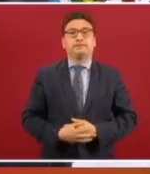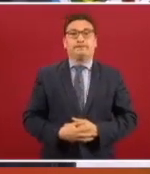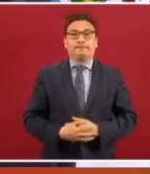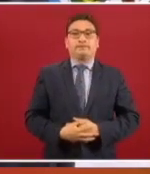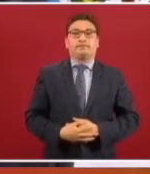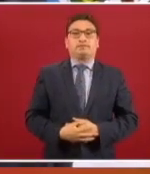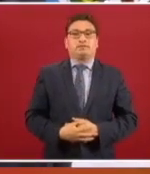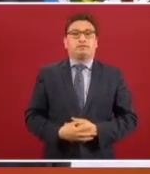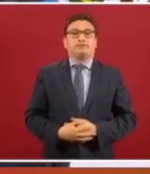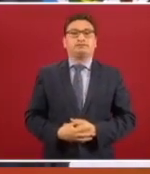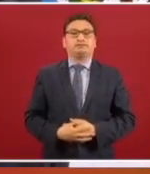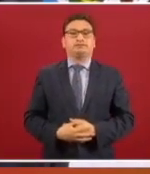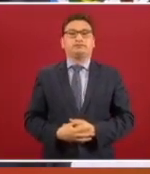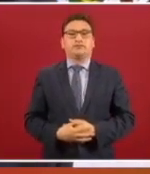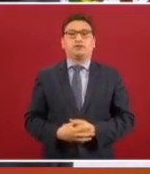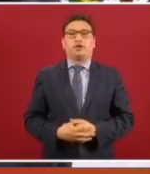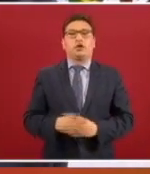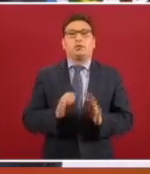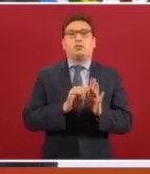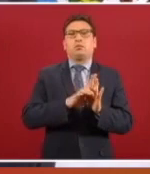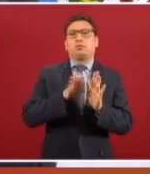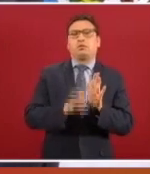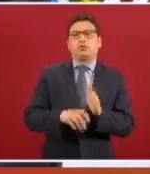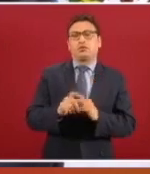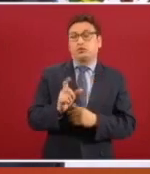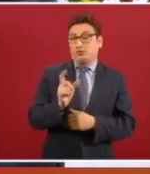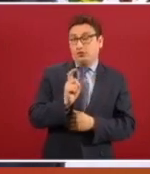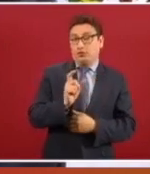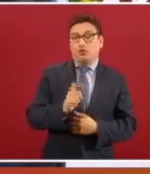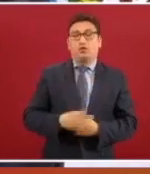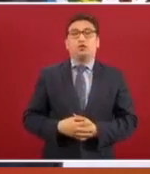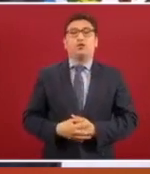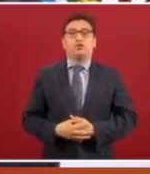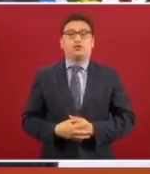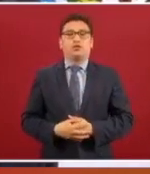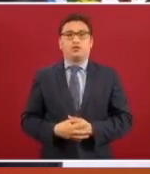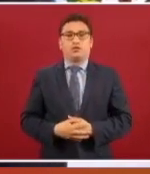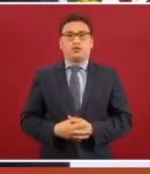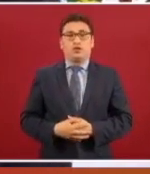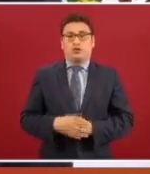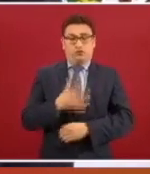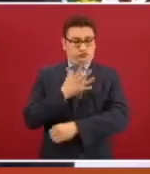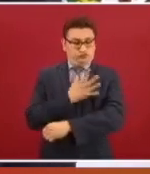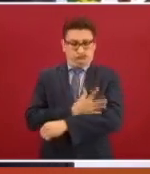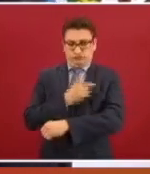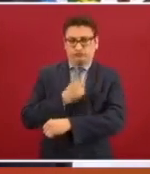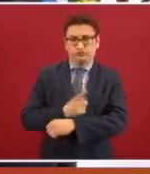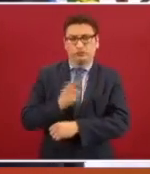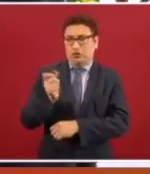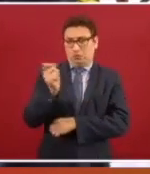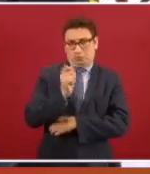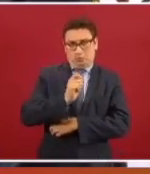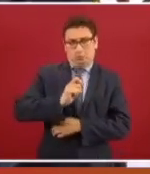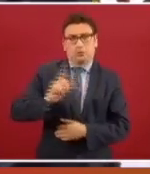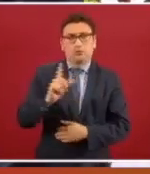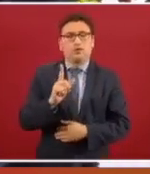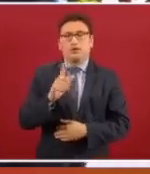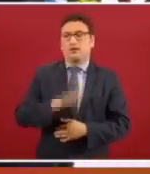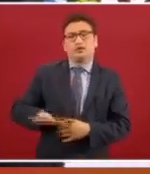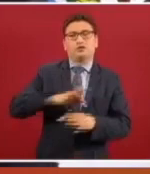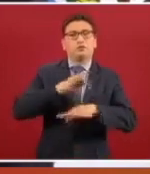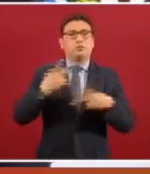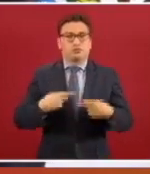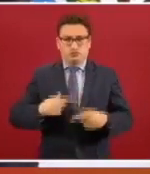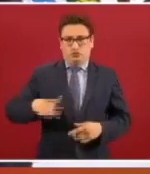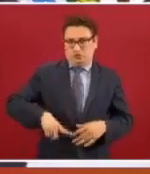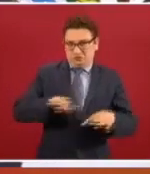sucede cuando la entrega, la honestidad y el profesionalismo de los servidores